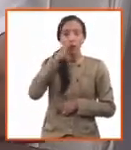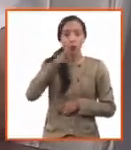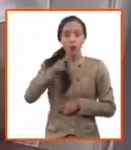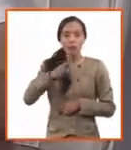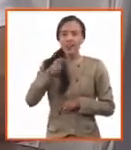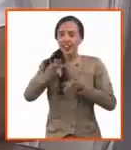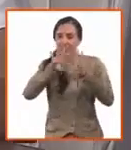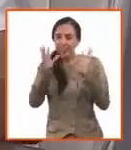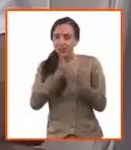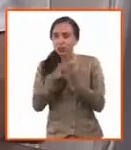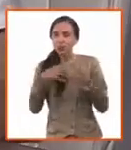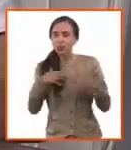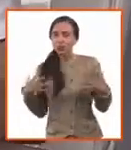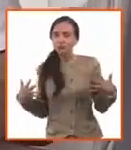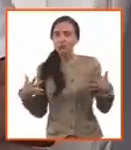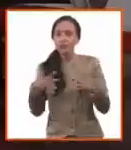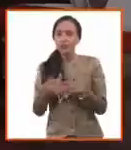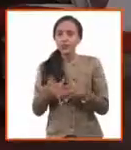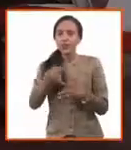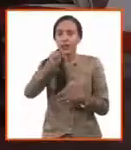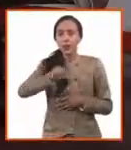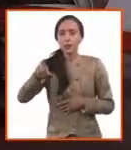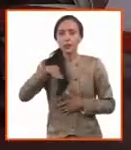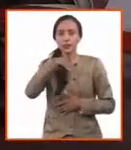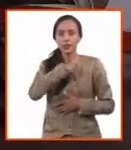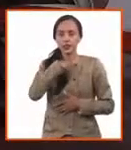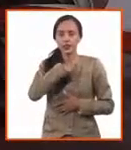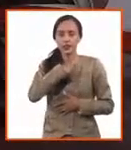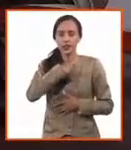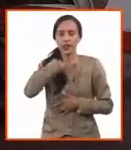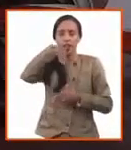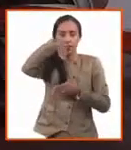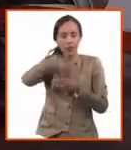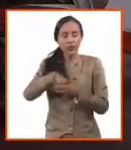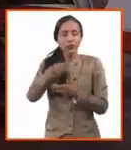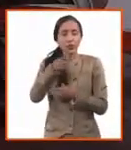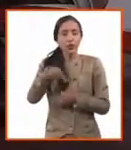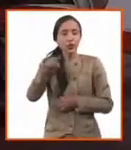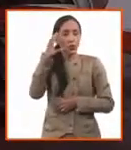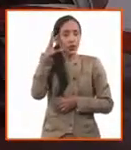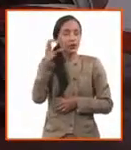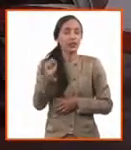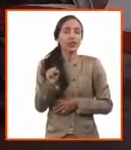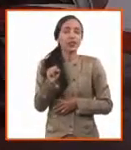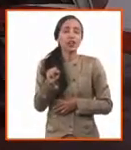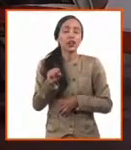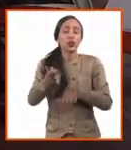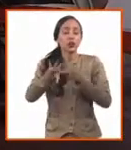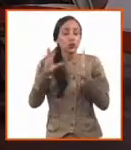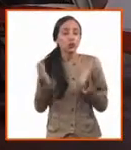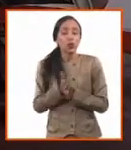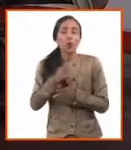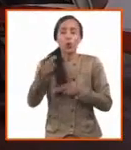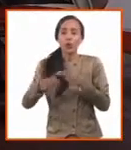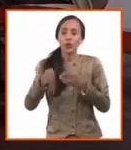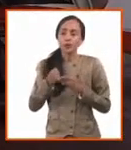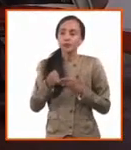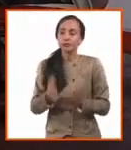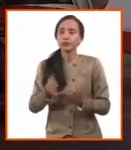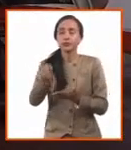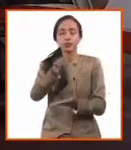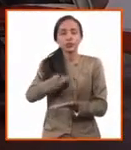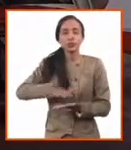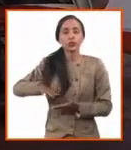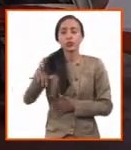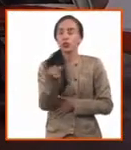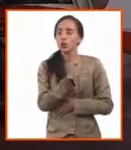sucediera, ¿no? Entonces, la gente se sintiera parte. Exactamente. Y que entendieran que cuanto hicieran por la sociedad, les